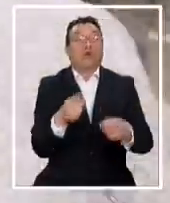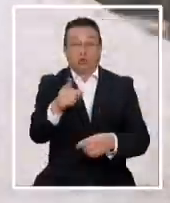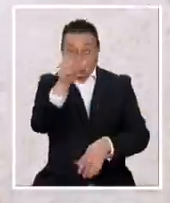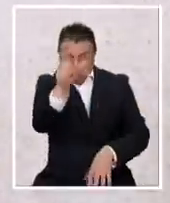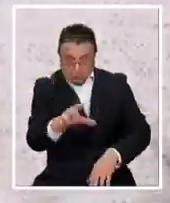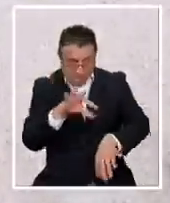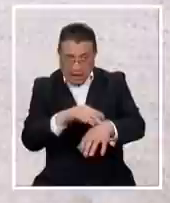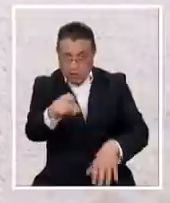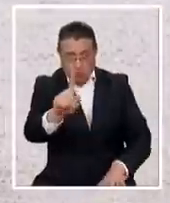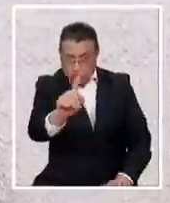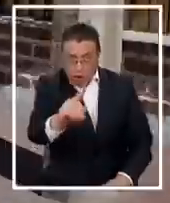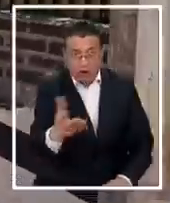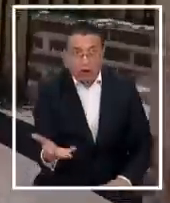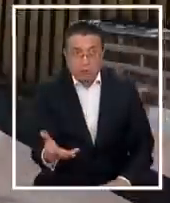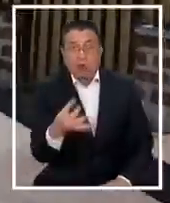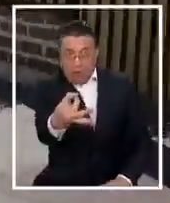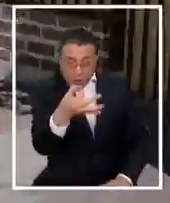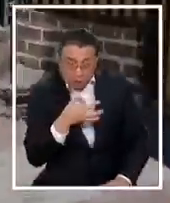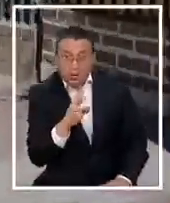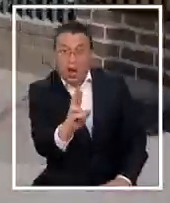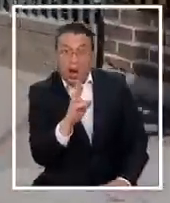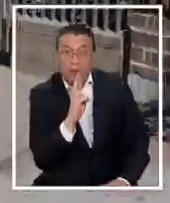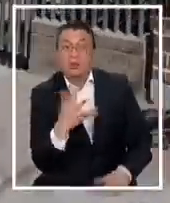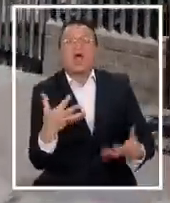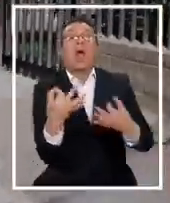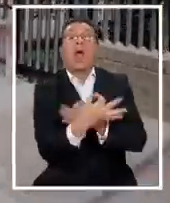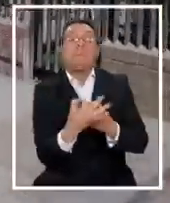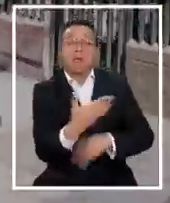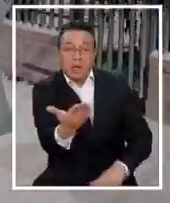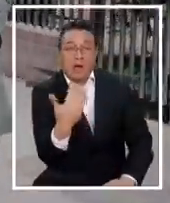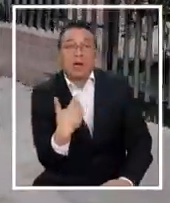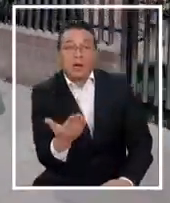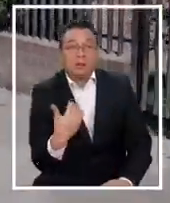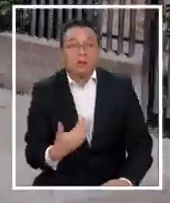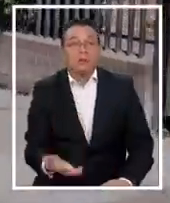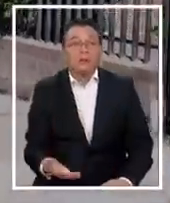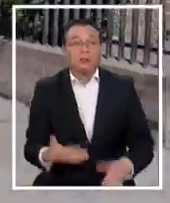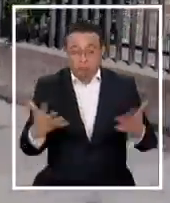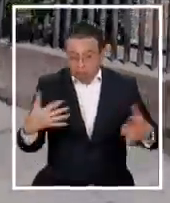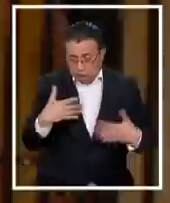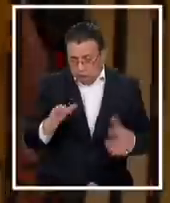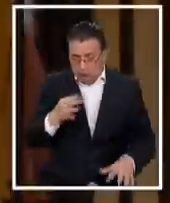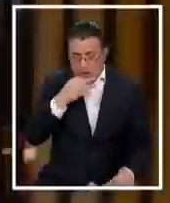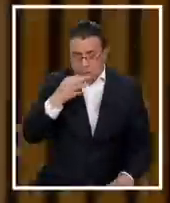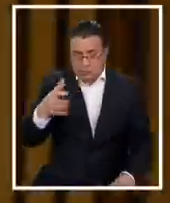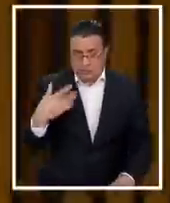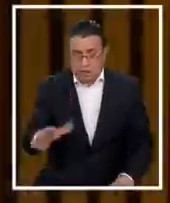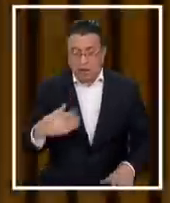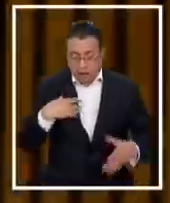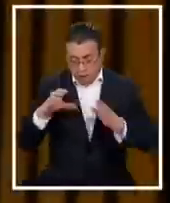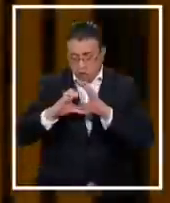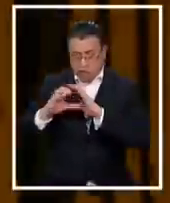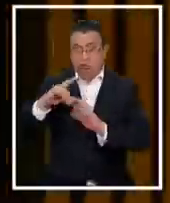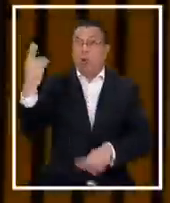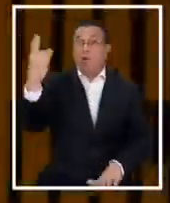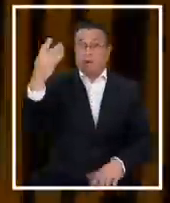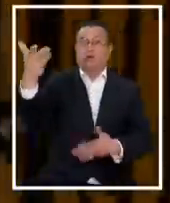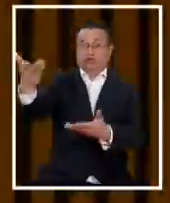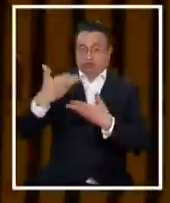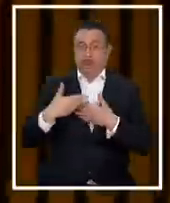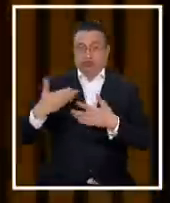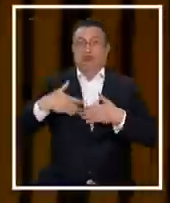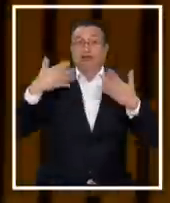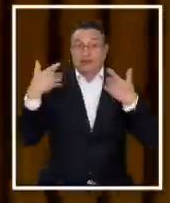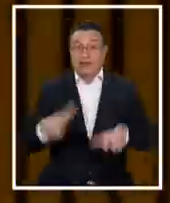médico. Pero dígame, ¿alguna explicación tendrá para todo esto? ¿Qué te lo estoy dando, por favor? Aquí están las comunicaciones de ambas universidades